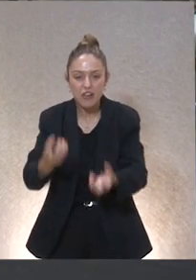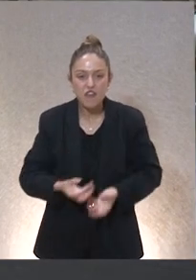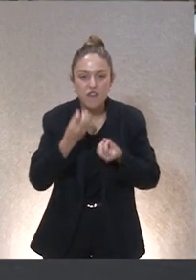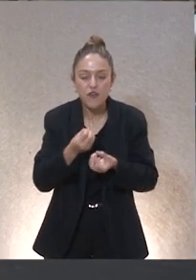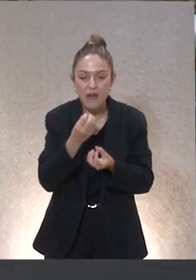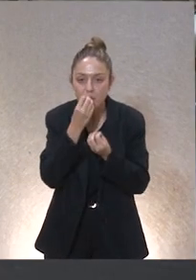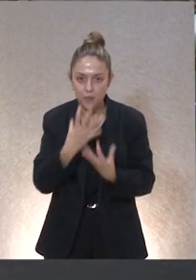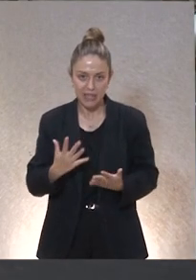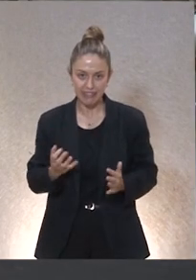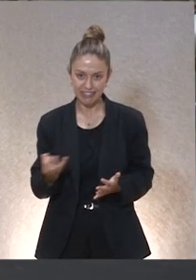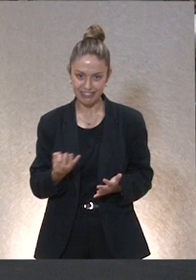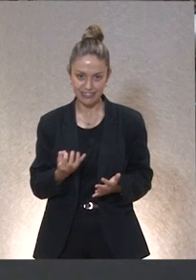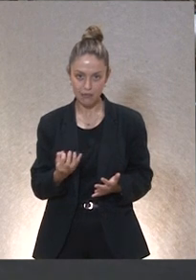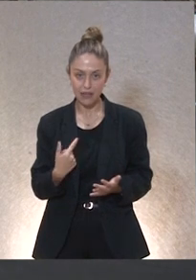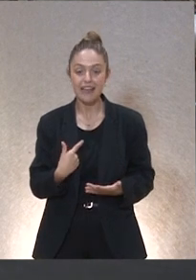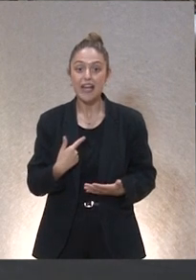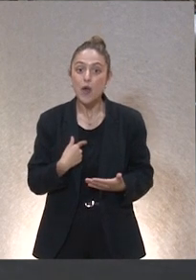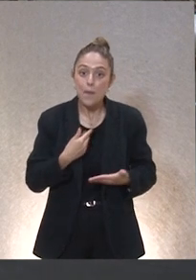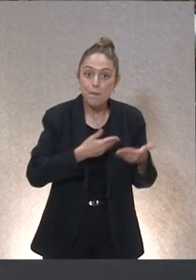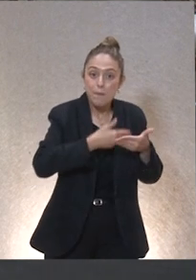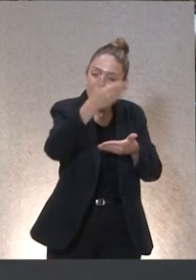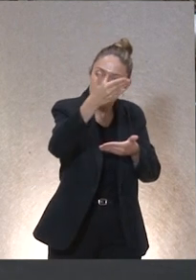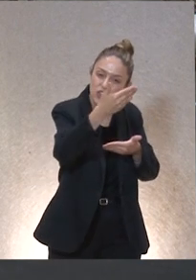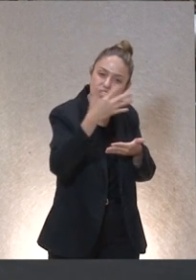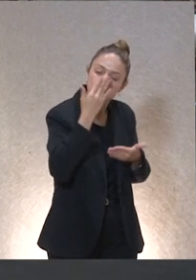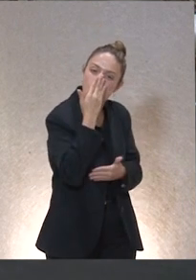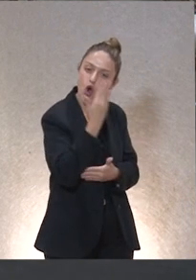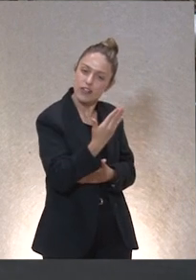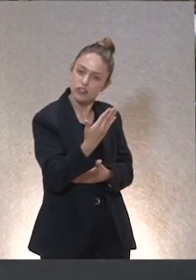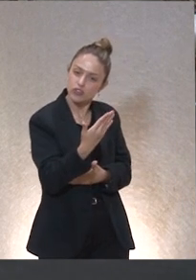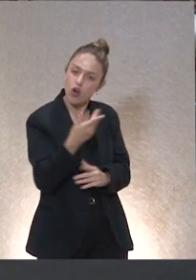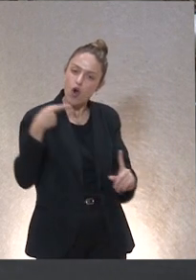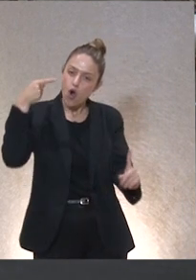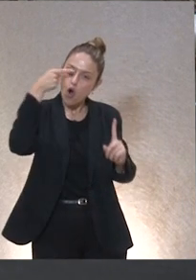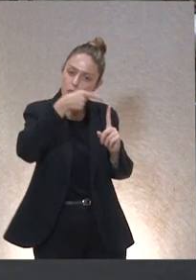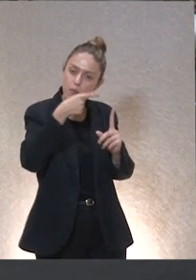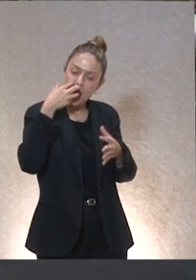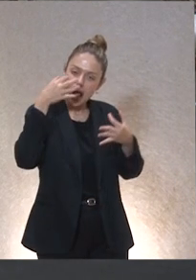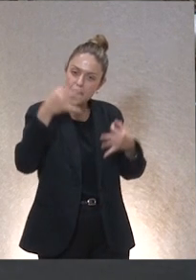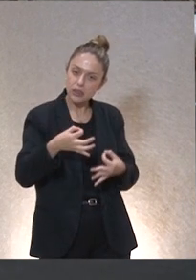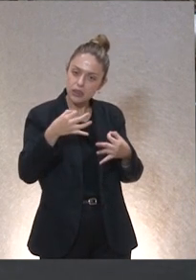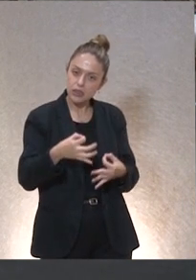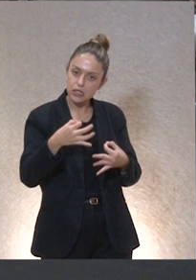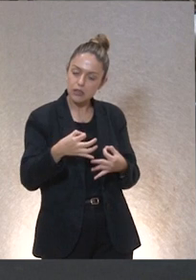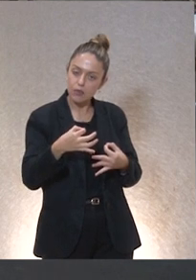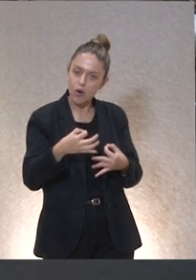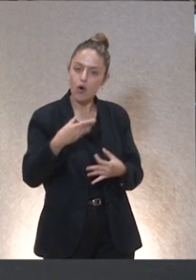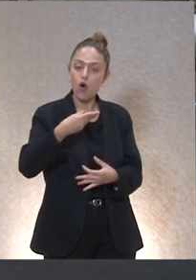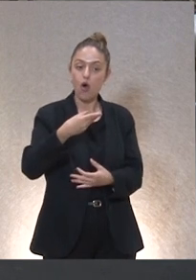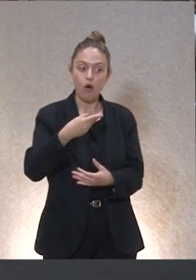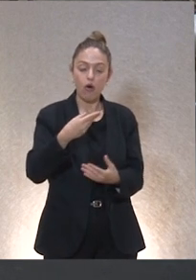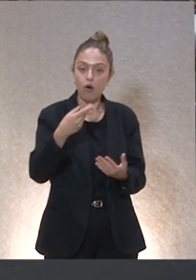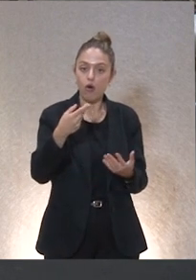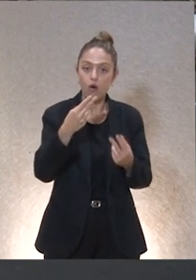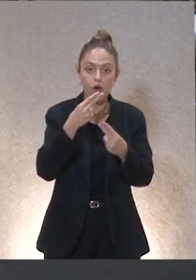concluía por la que el periodismo honesto meticuloso objetivo que muchos de vosotros perseguí les decía Obama la audiencia que